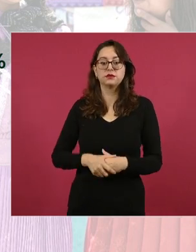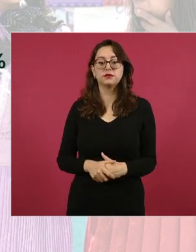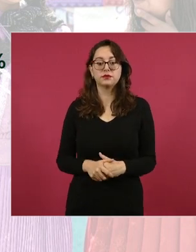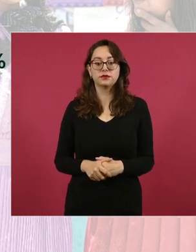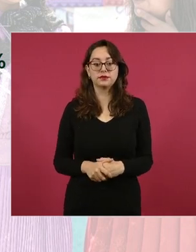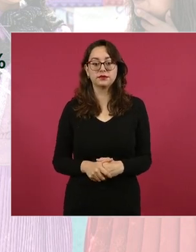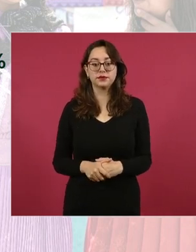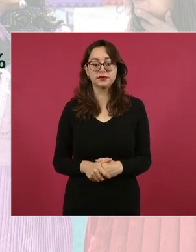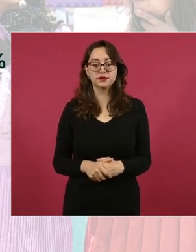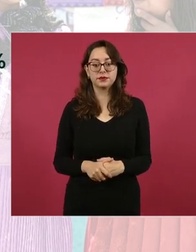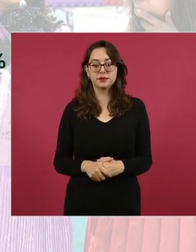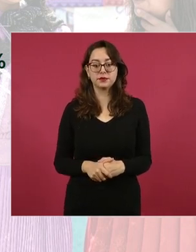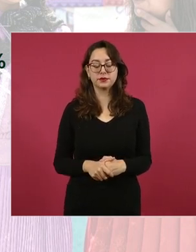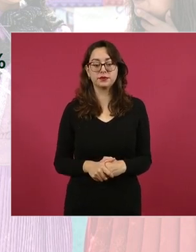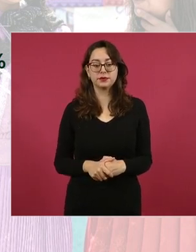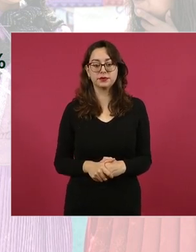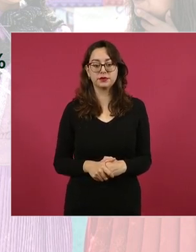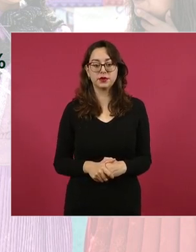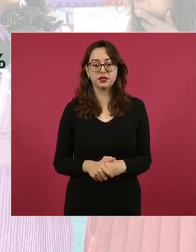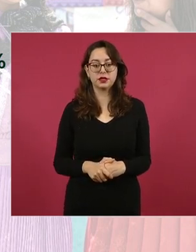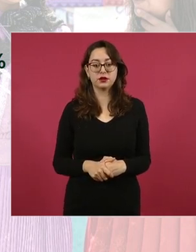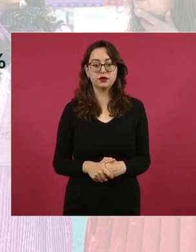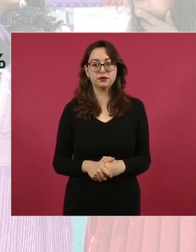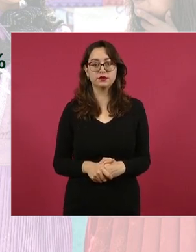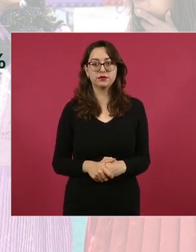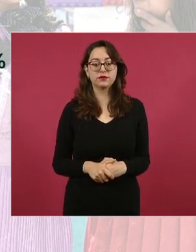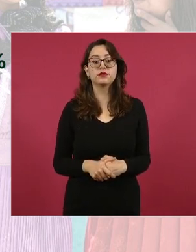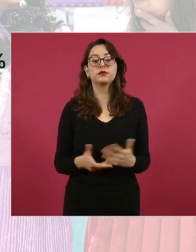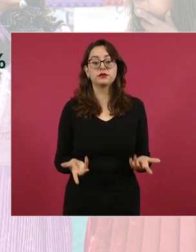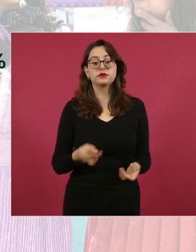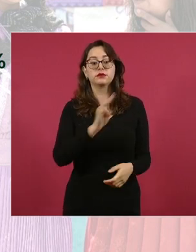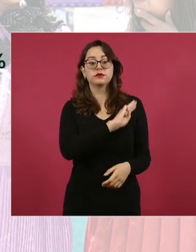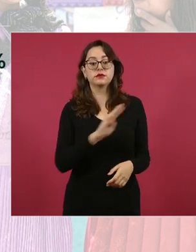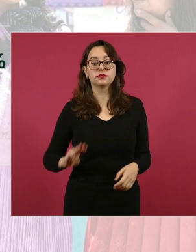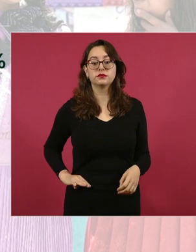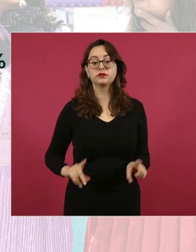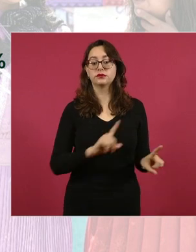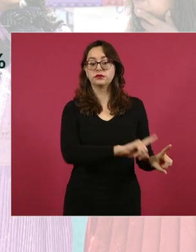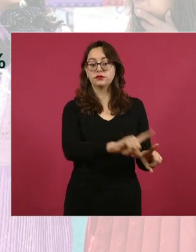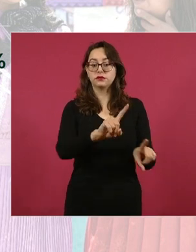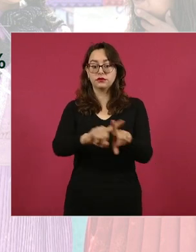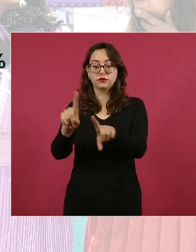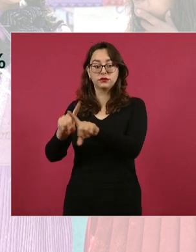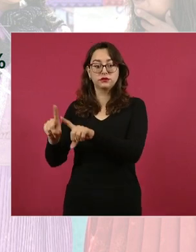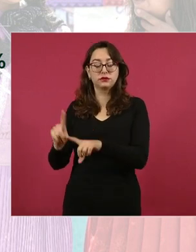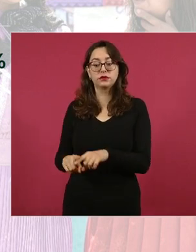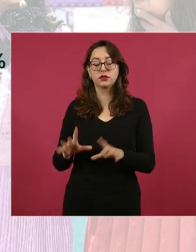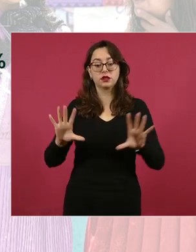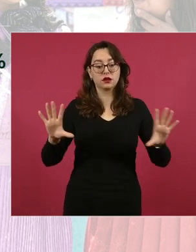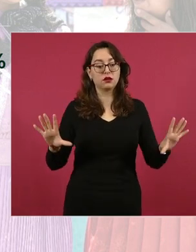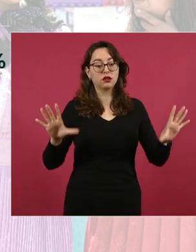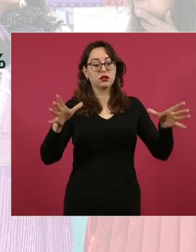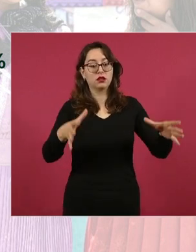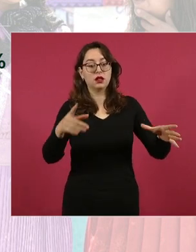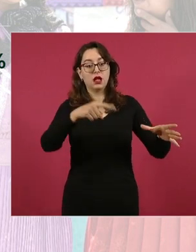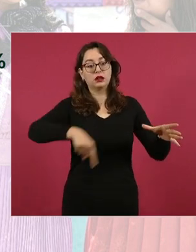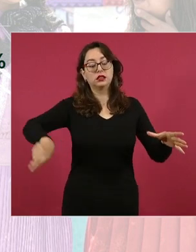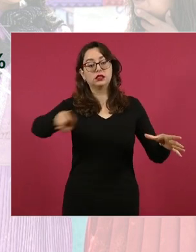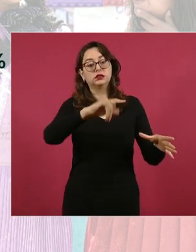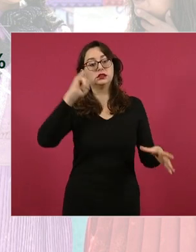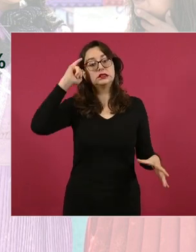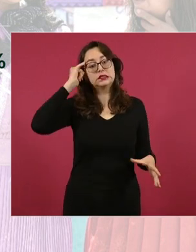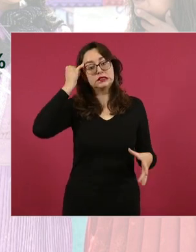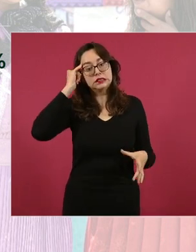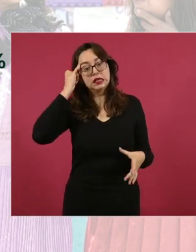programa escuelas en localidades, municipios y entidades con población indígena y afromexicana mayoritariamente, así como